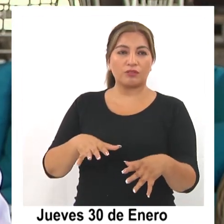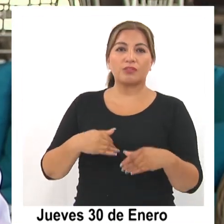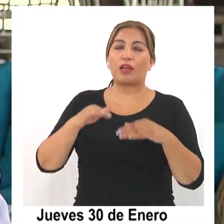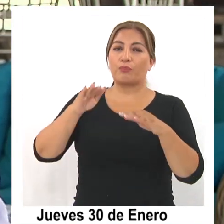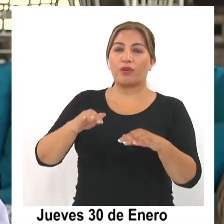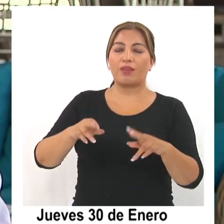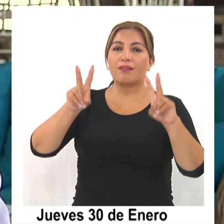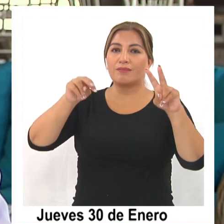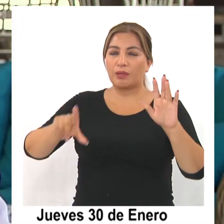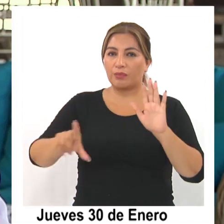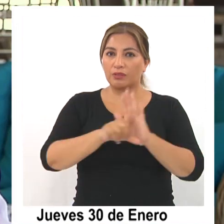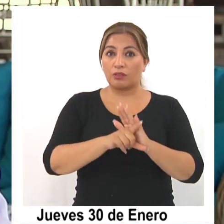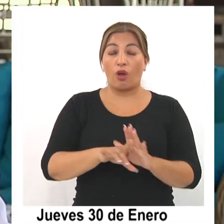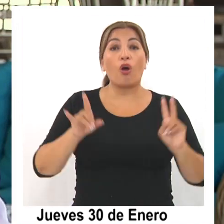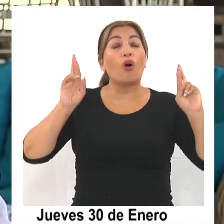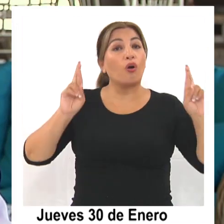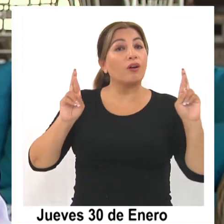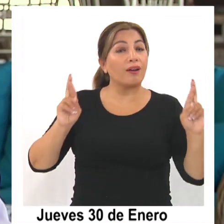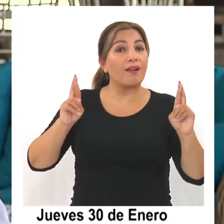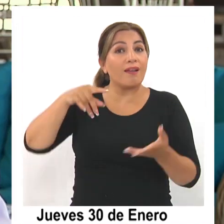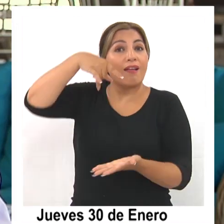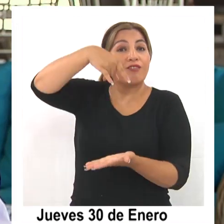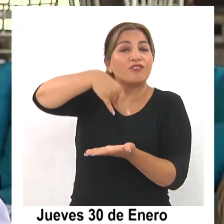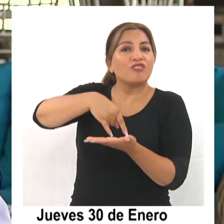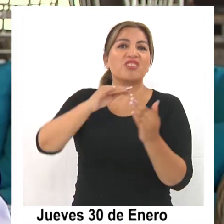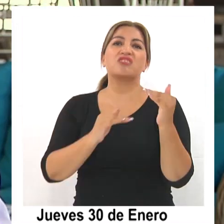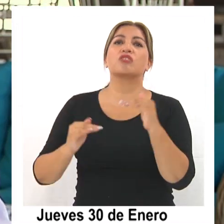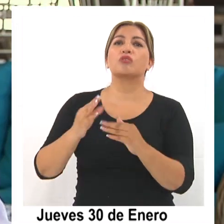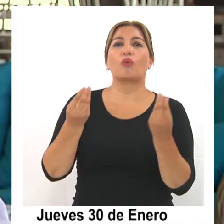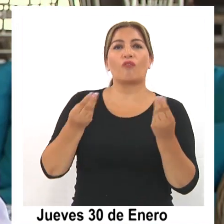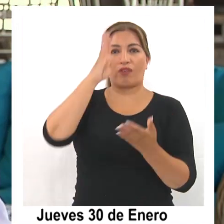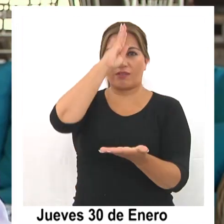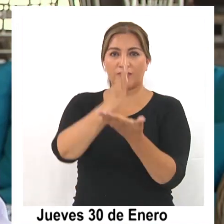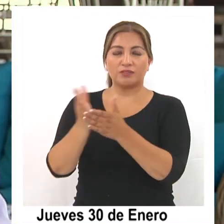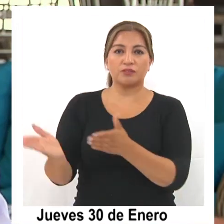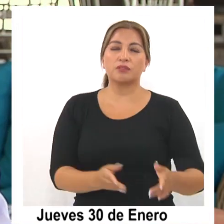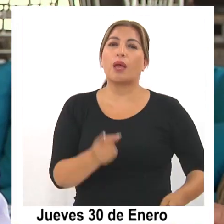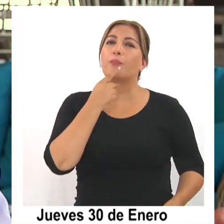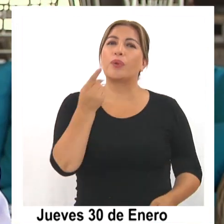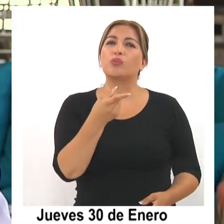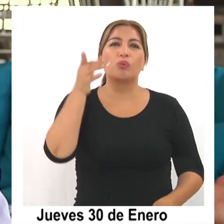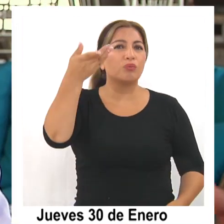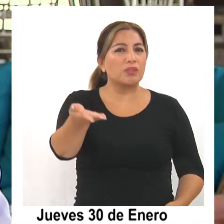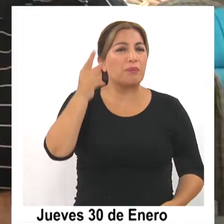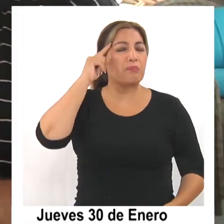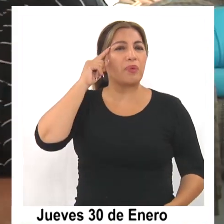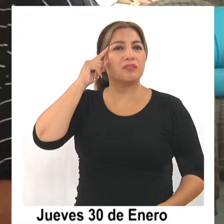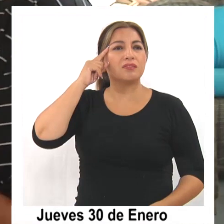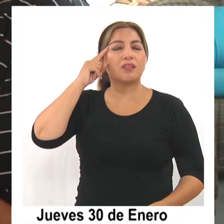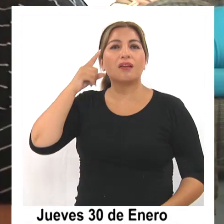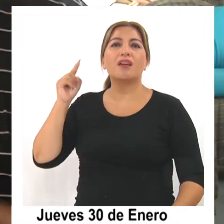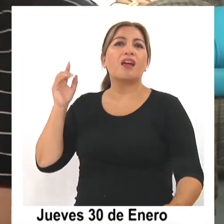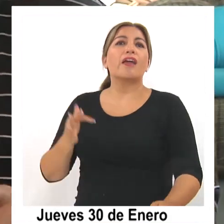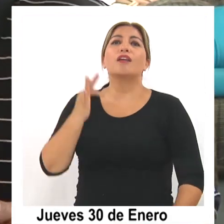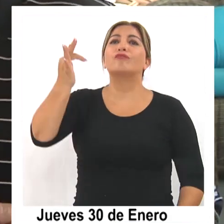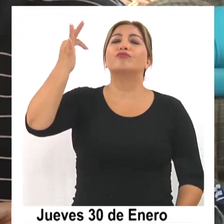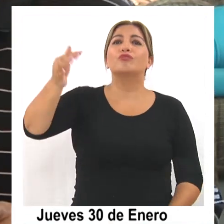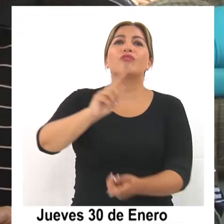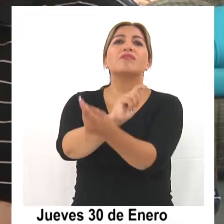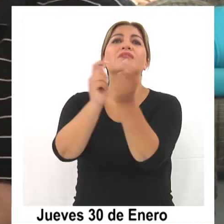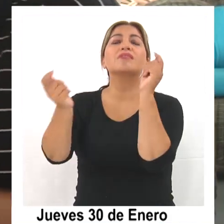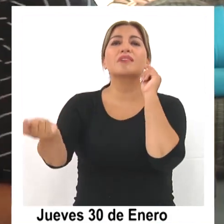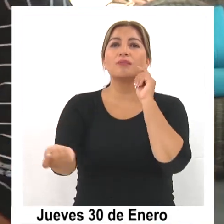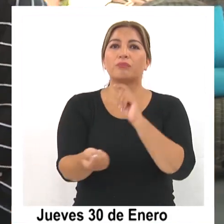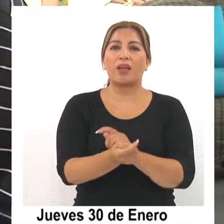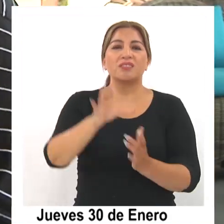discusión legislativa y esperemos que el Congreso esté a la altura y puedan tomar una muy buena decisión ¿De alguna manera cree que puede cambiar el destino no solamente de los pueblos